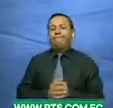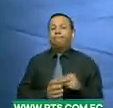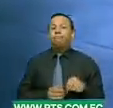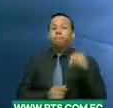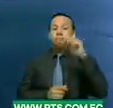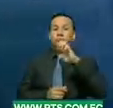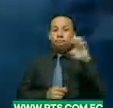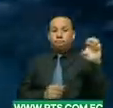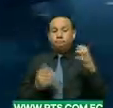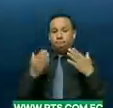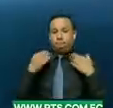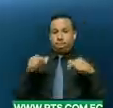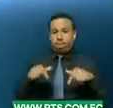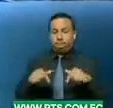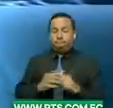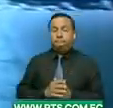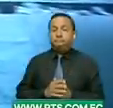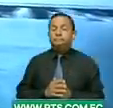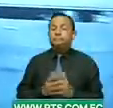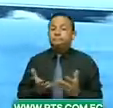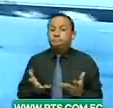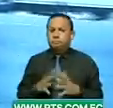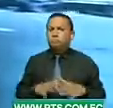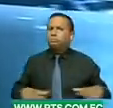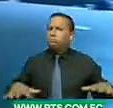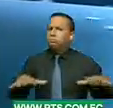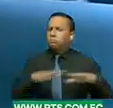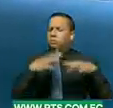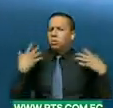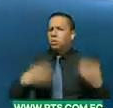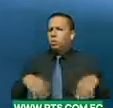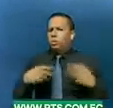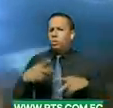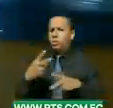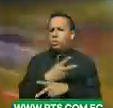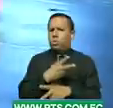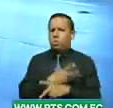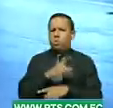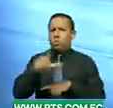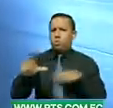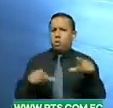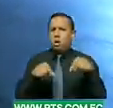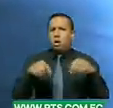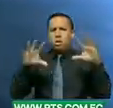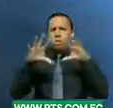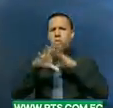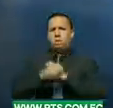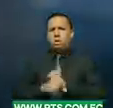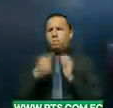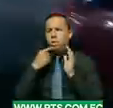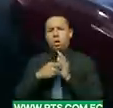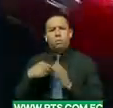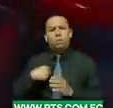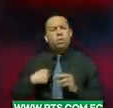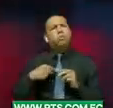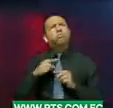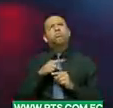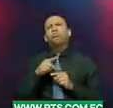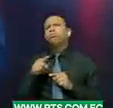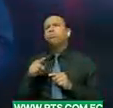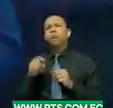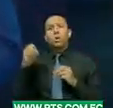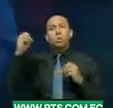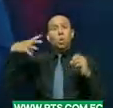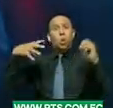de Guayaquil, donde es una zona también oscura. Hemos contado hasta 25 luminarias que están averiadas